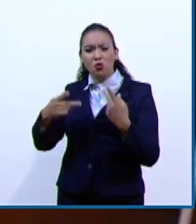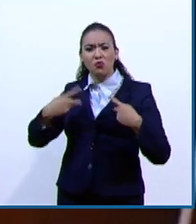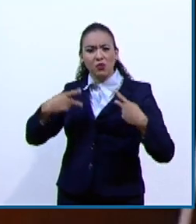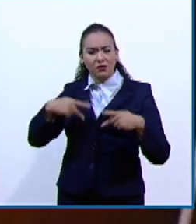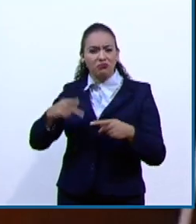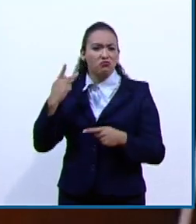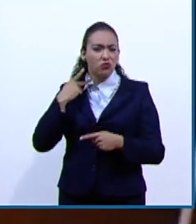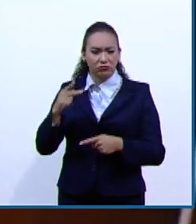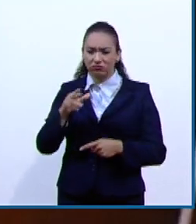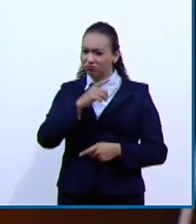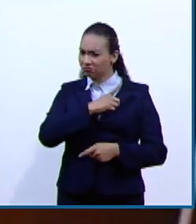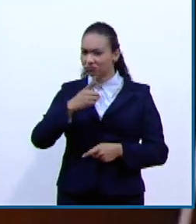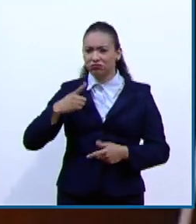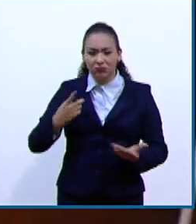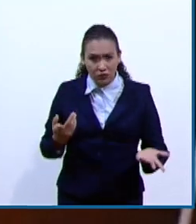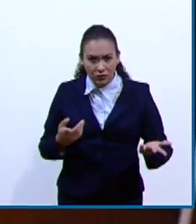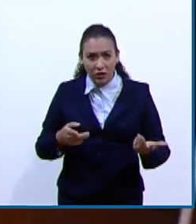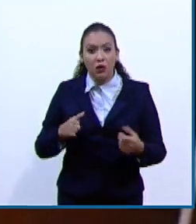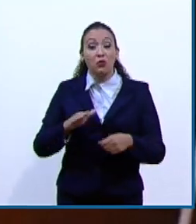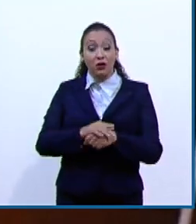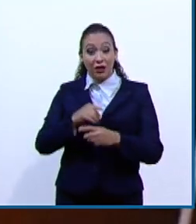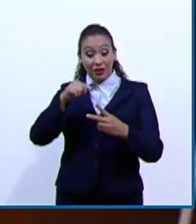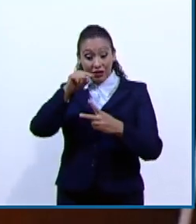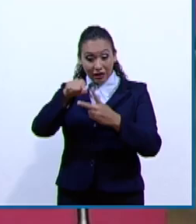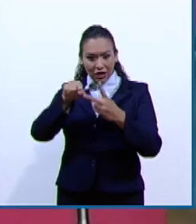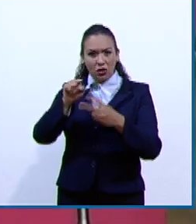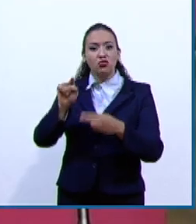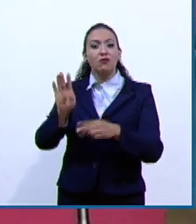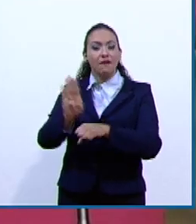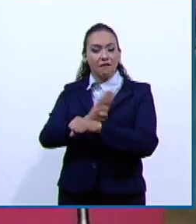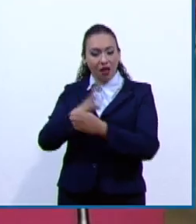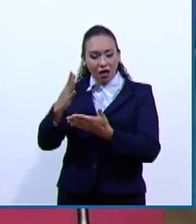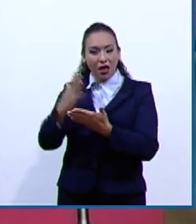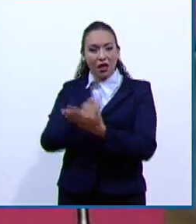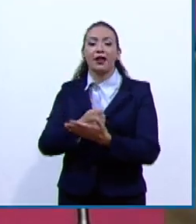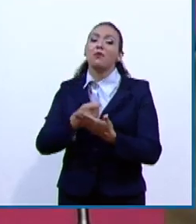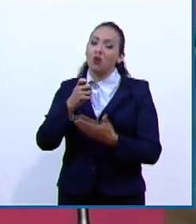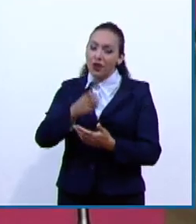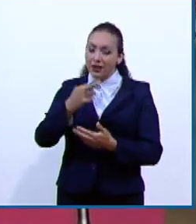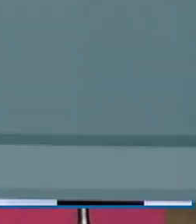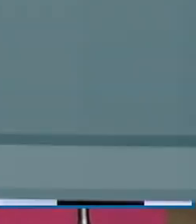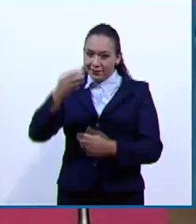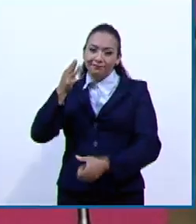Ciudadano, obtuvieron un beneficio indebido, por lo que también fueron sancionados.